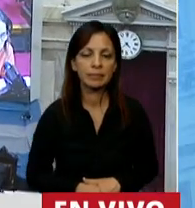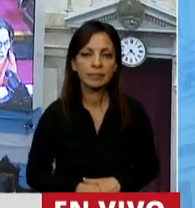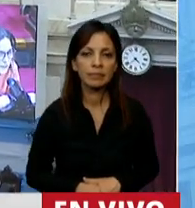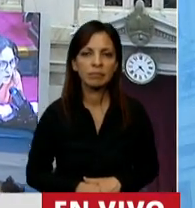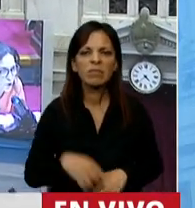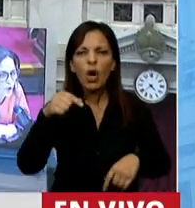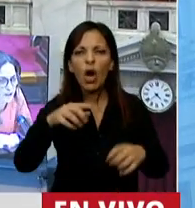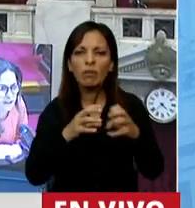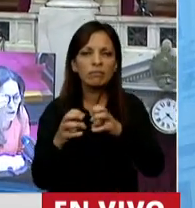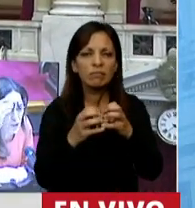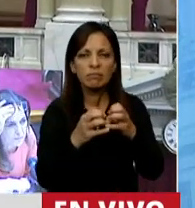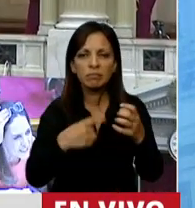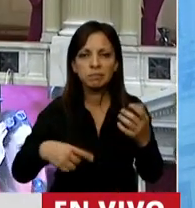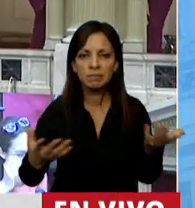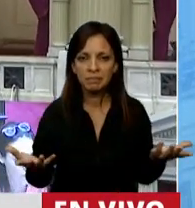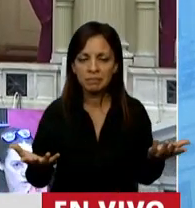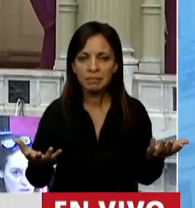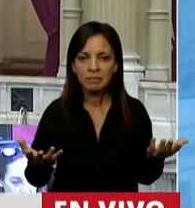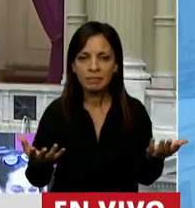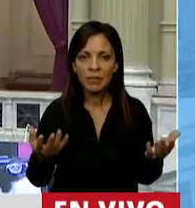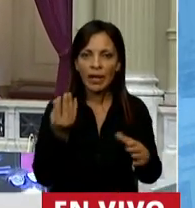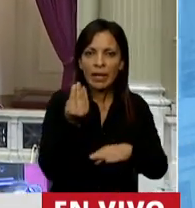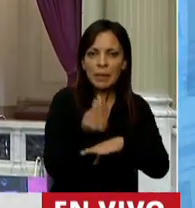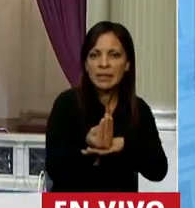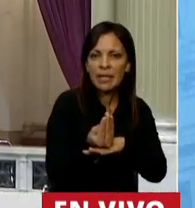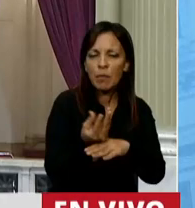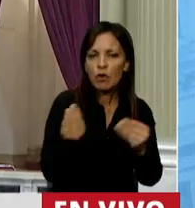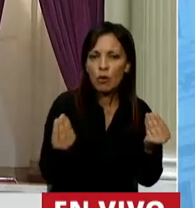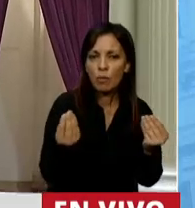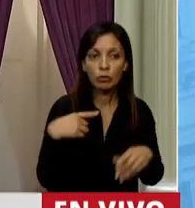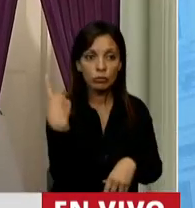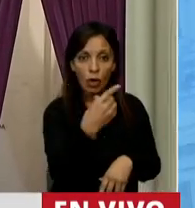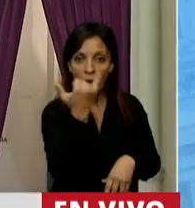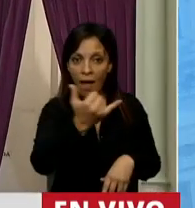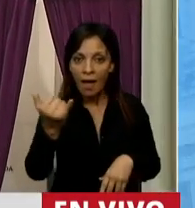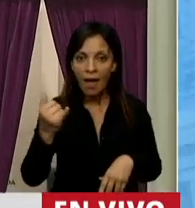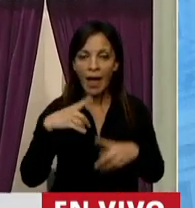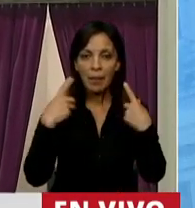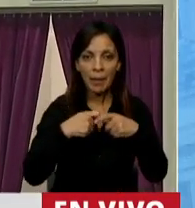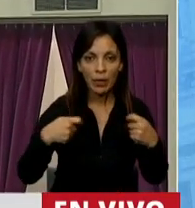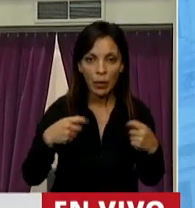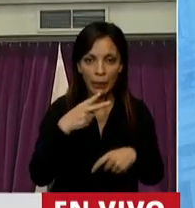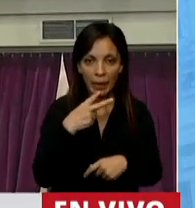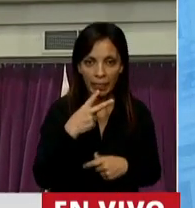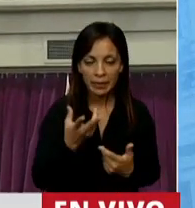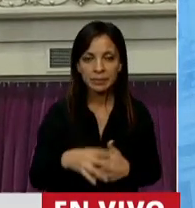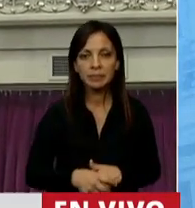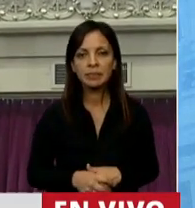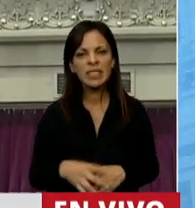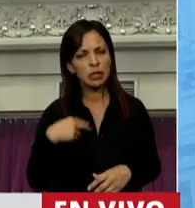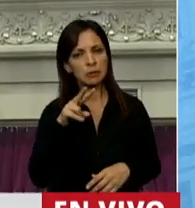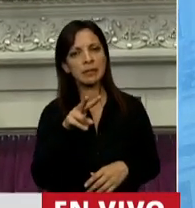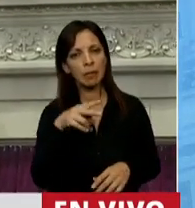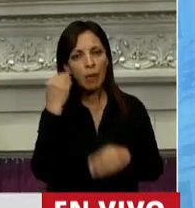¿Qué estamos debatiendo hoy? ¿Cómo representamos? Todas tenemos pañuelos verdes. Y a mí me preocupa